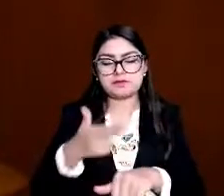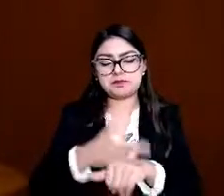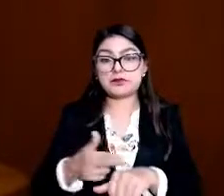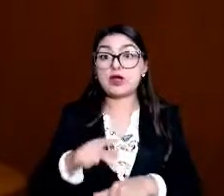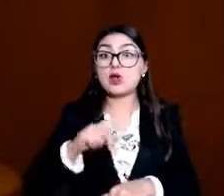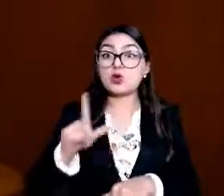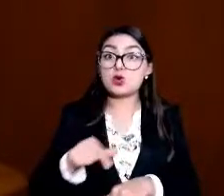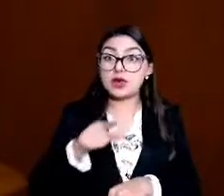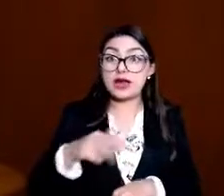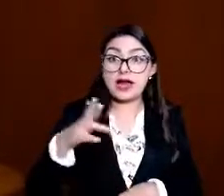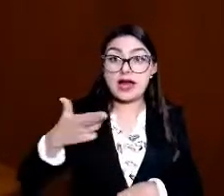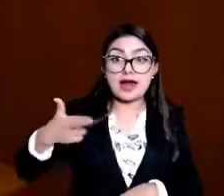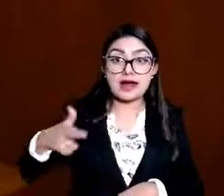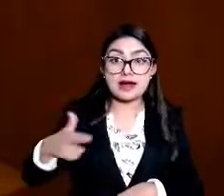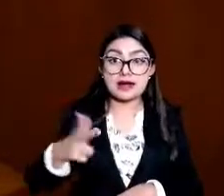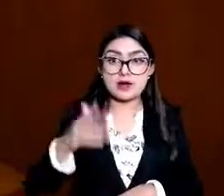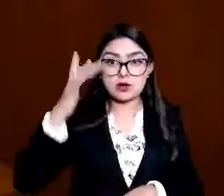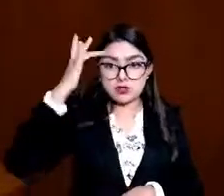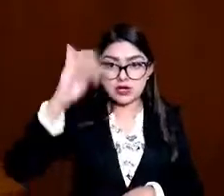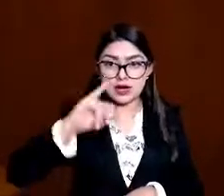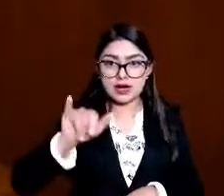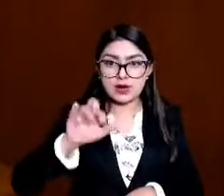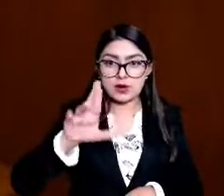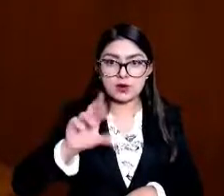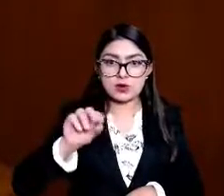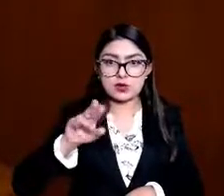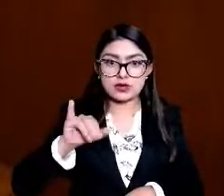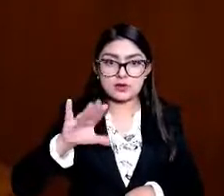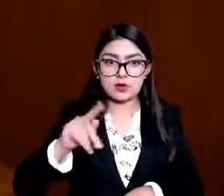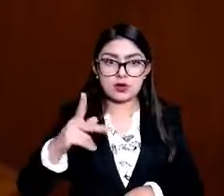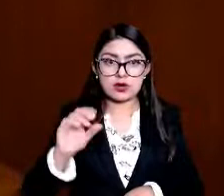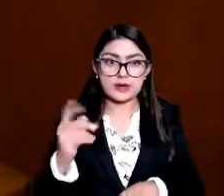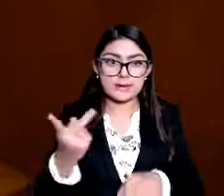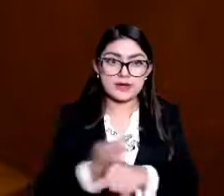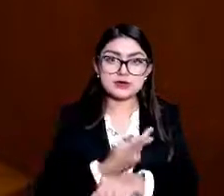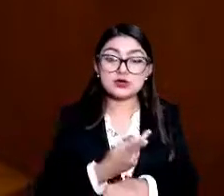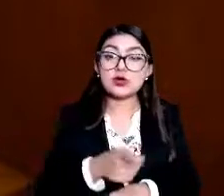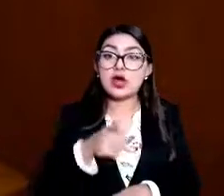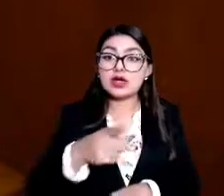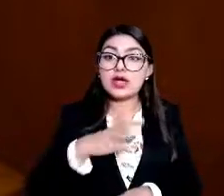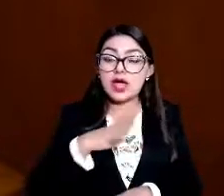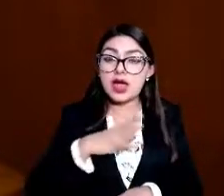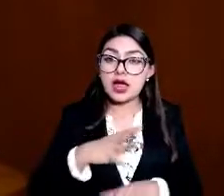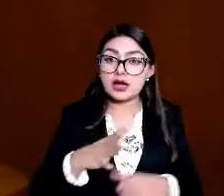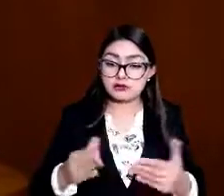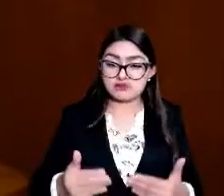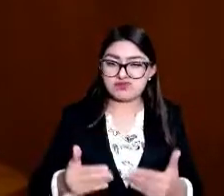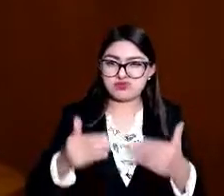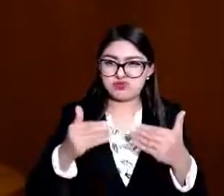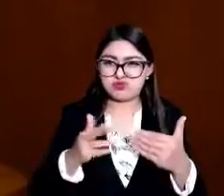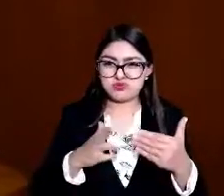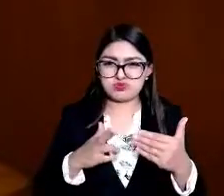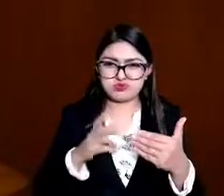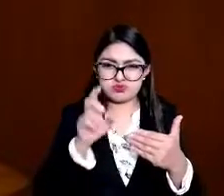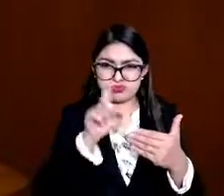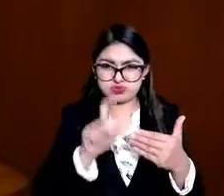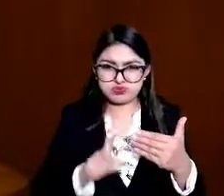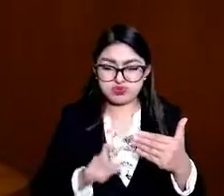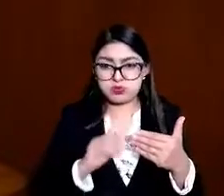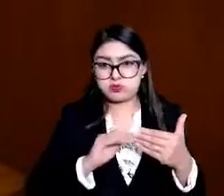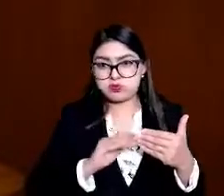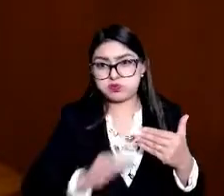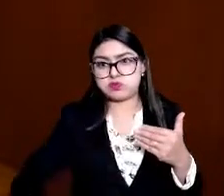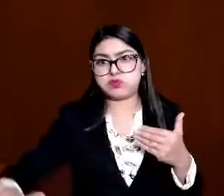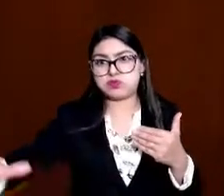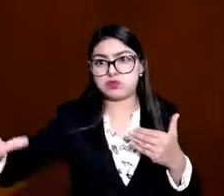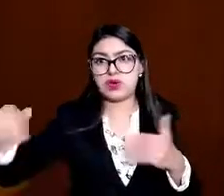Jerónimo derivó en la aparición de una grieta de más de 300 metros de longitud, con 80 centímetros de ancho y una